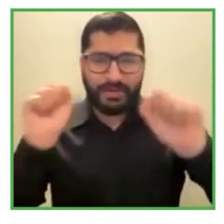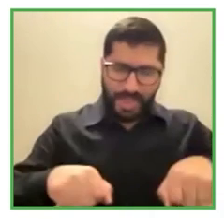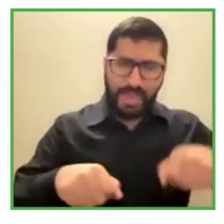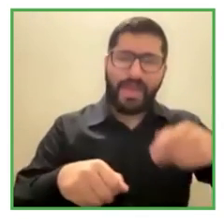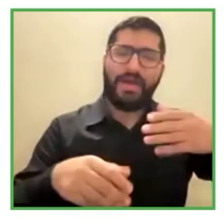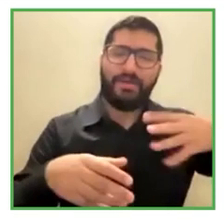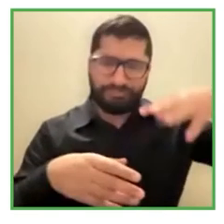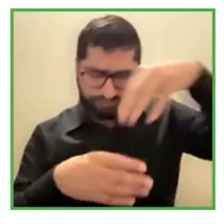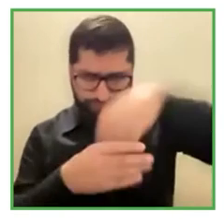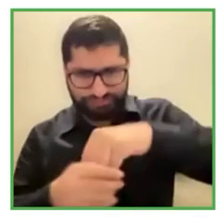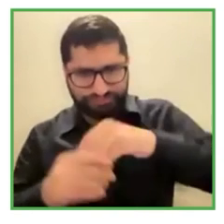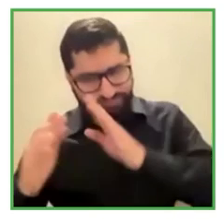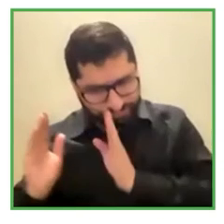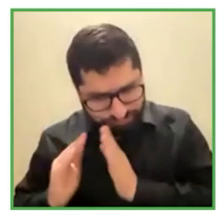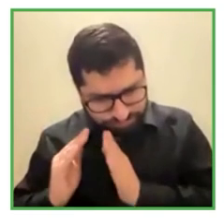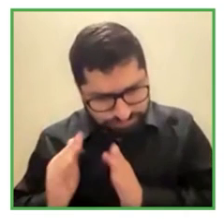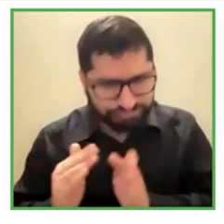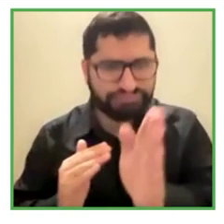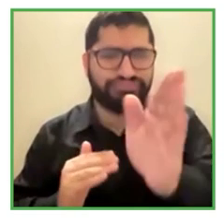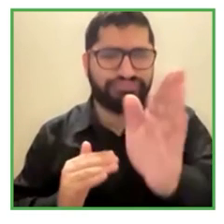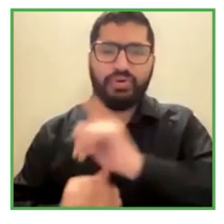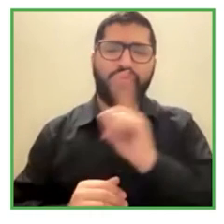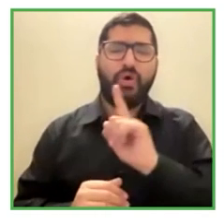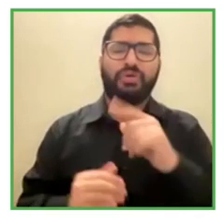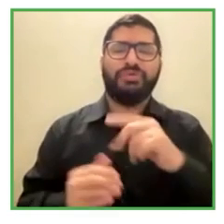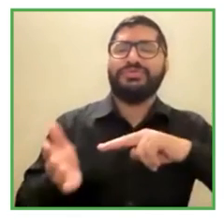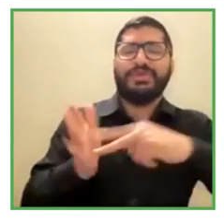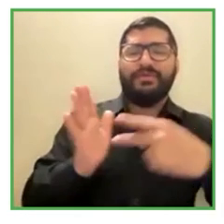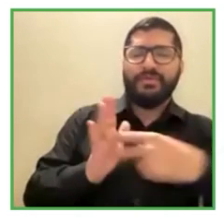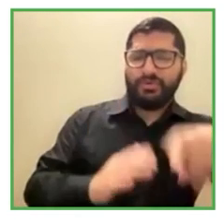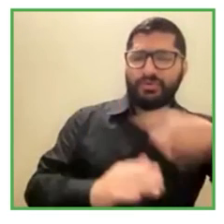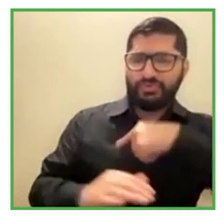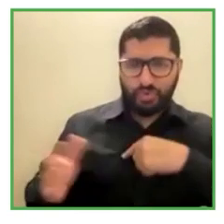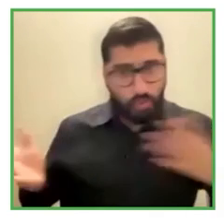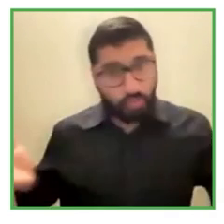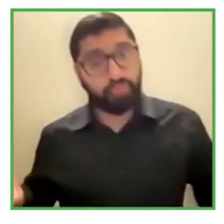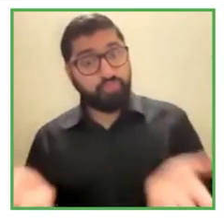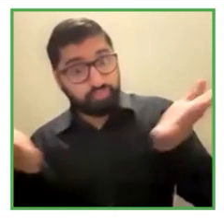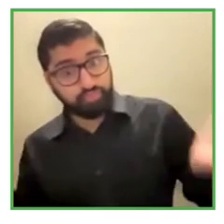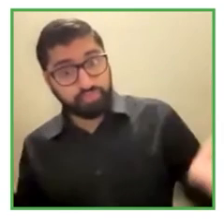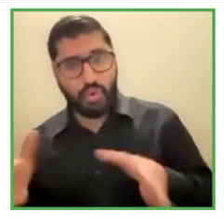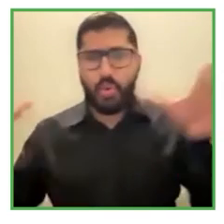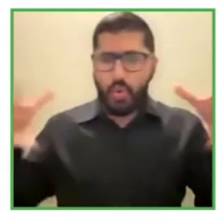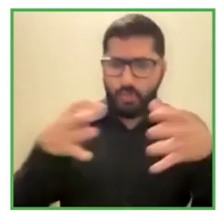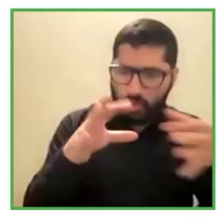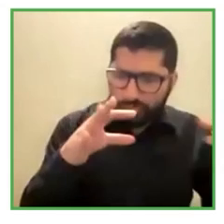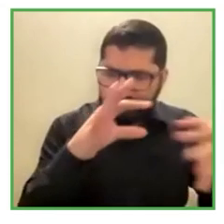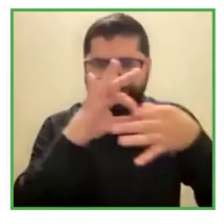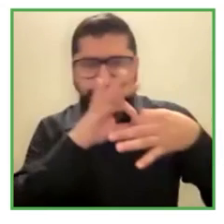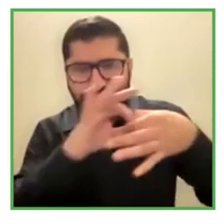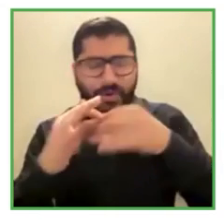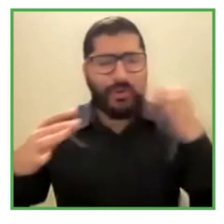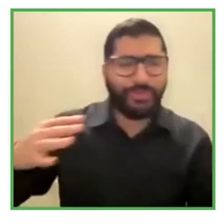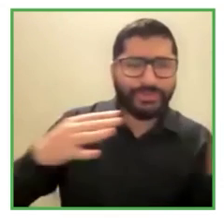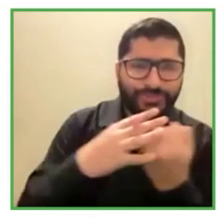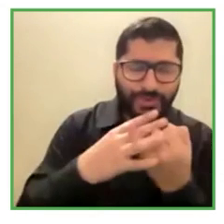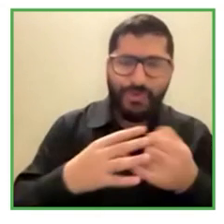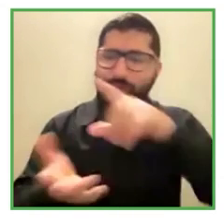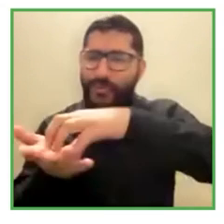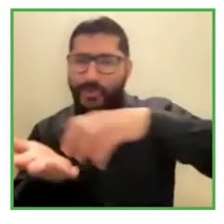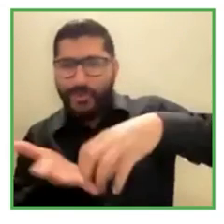a seguir impulsando una sociedad inclusiva y ubicaciones accesibles físicamente para las